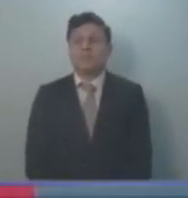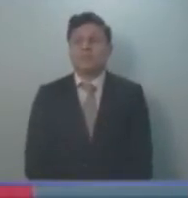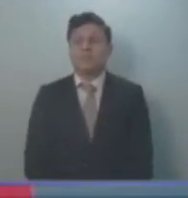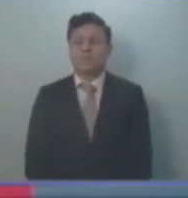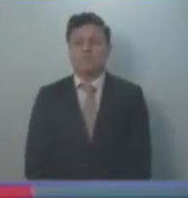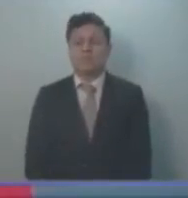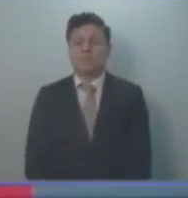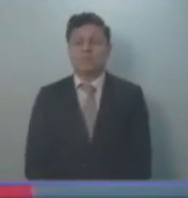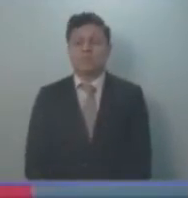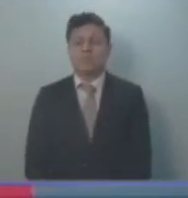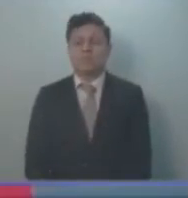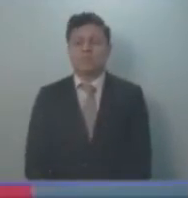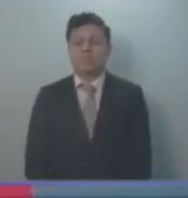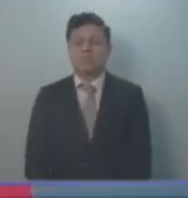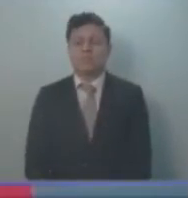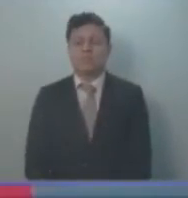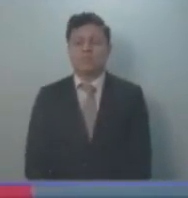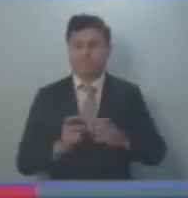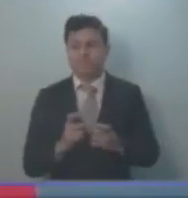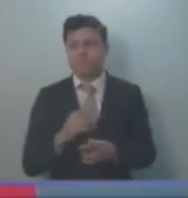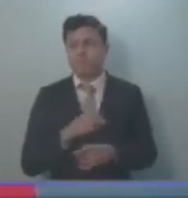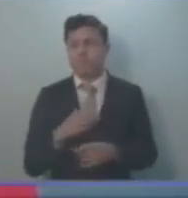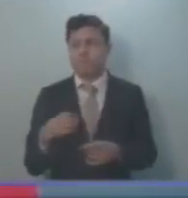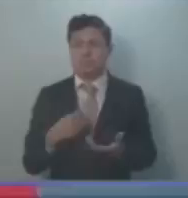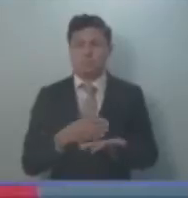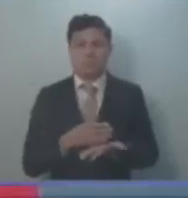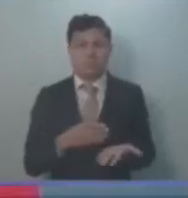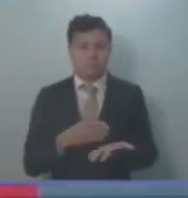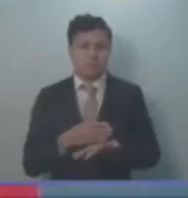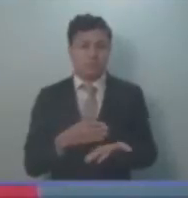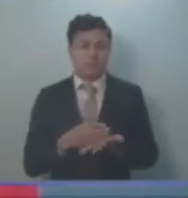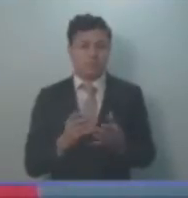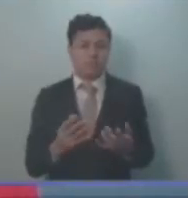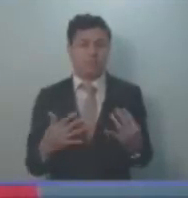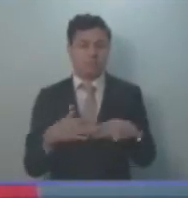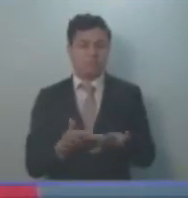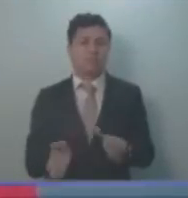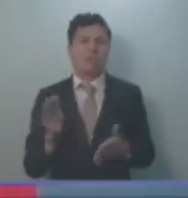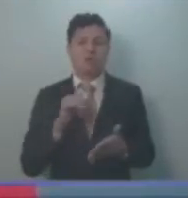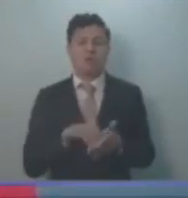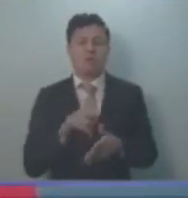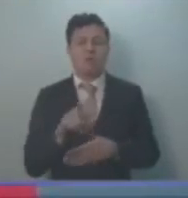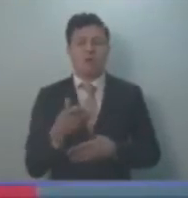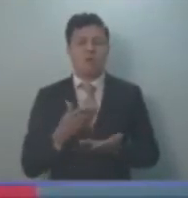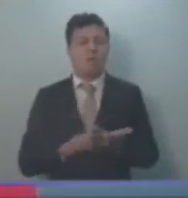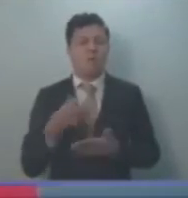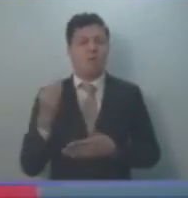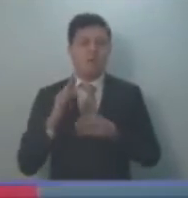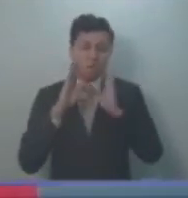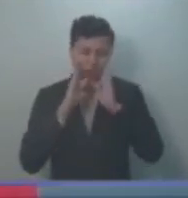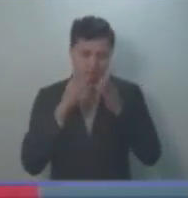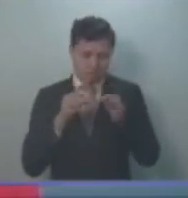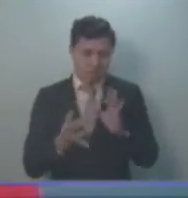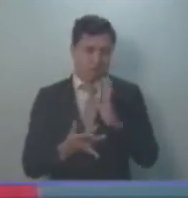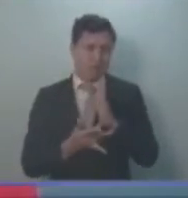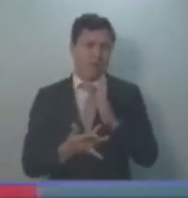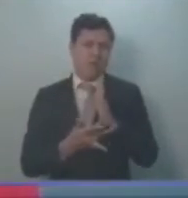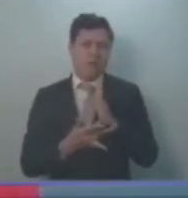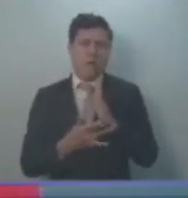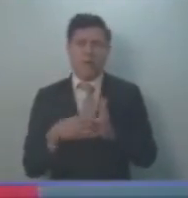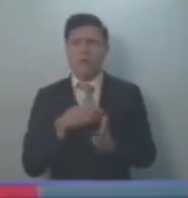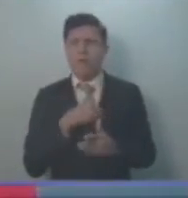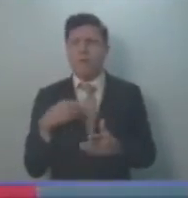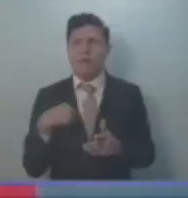que requieren controles médicos frecuentes y rehabilitación o que necesiten una atención técnica y